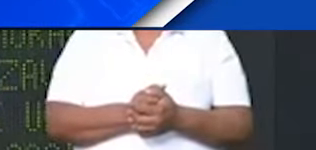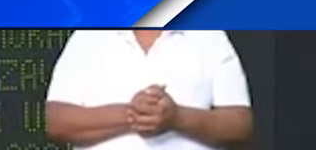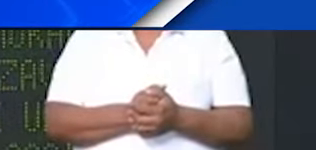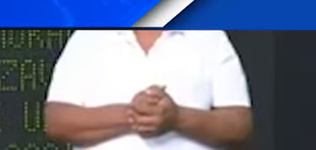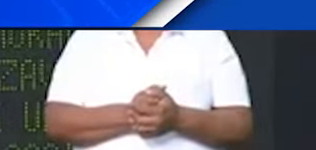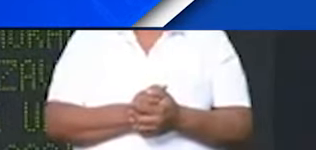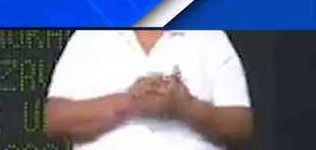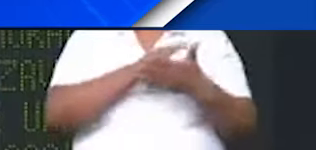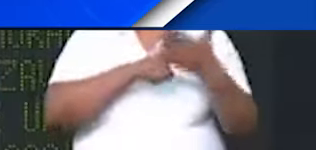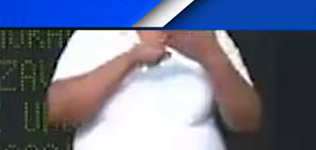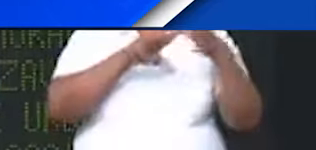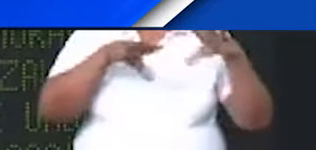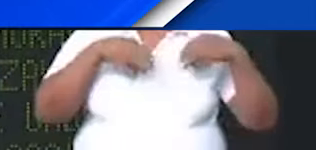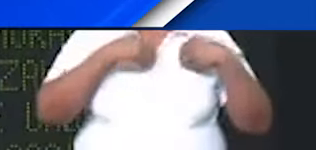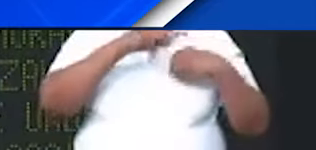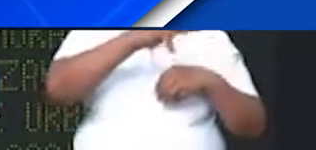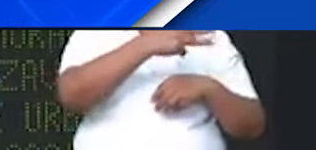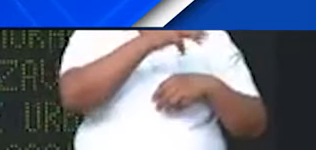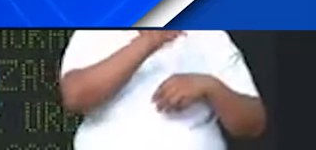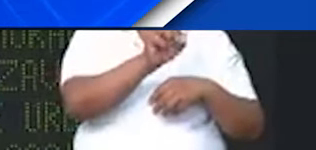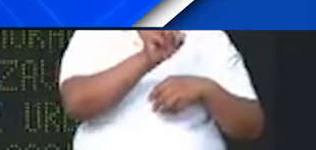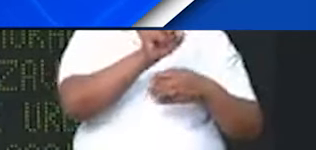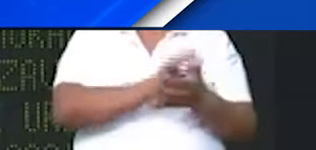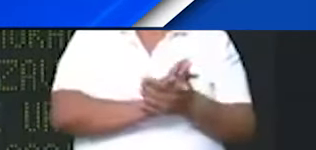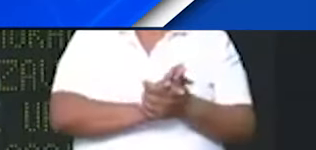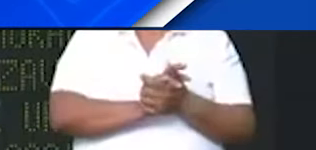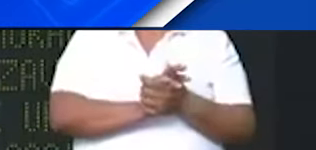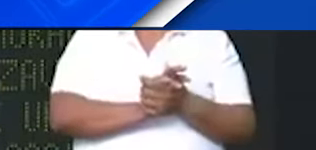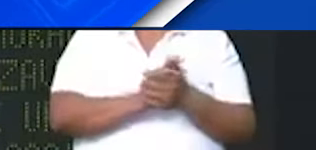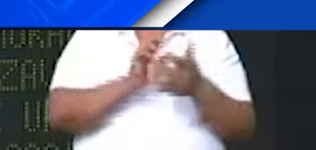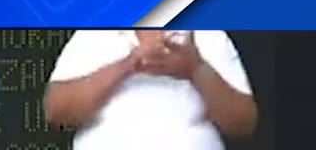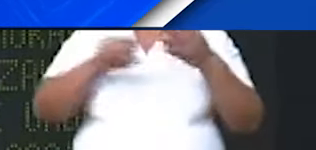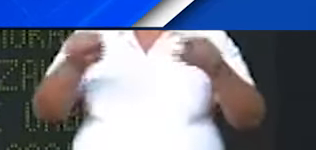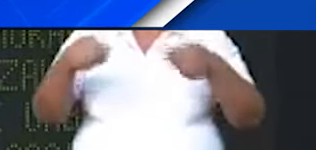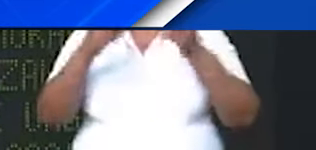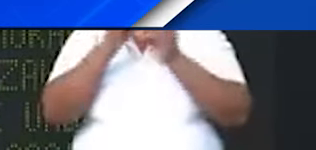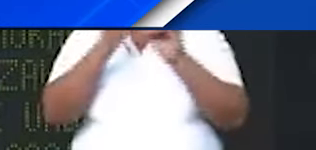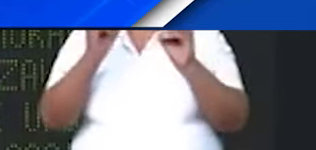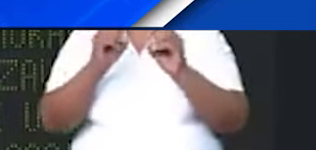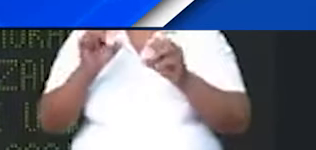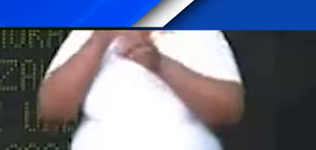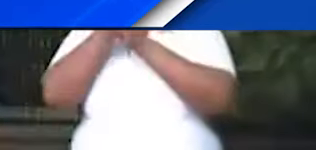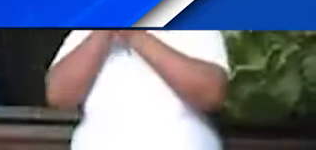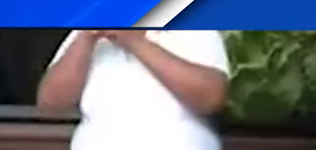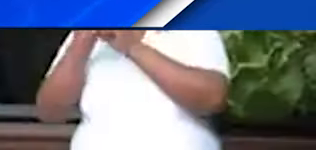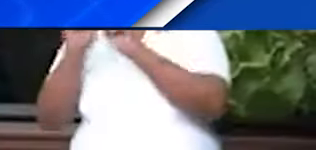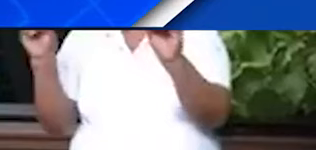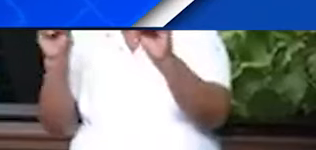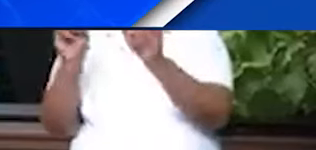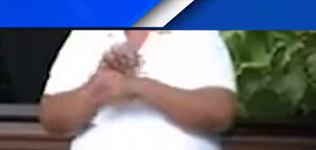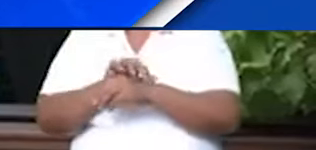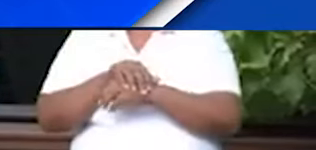Votos a favor, 91. Votos en contra, 0. Abstenciones, 0.